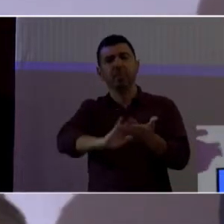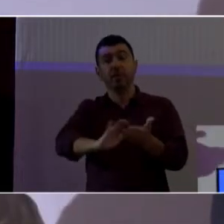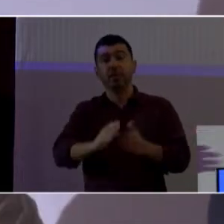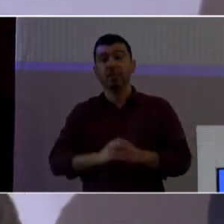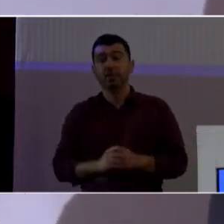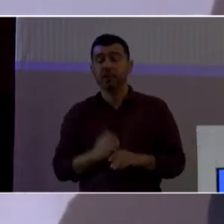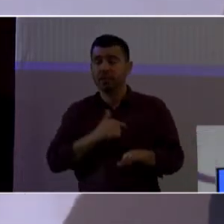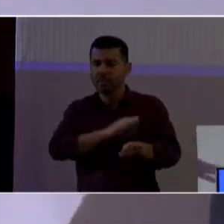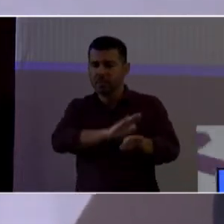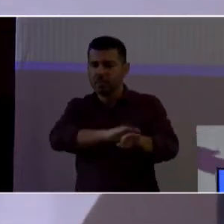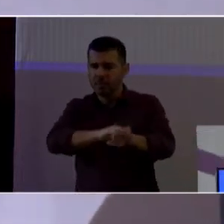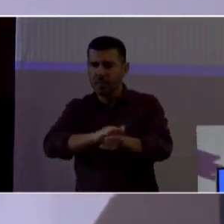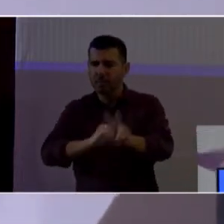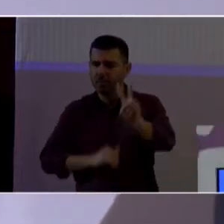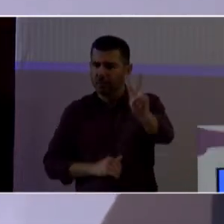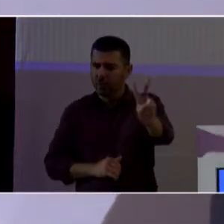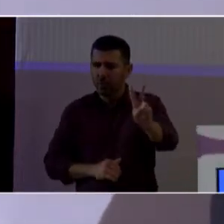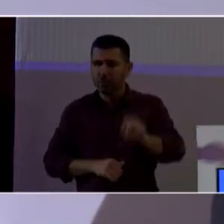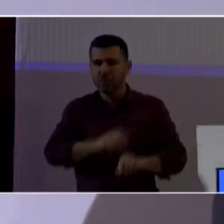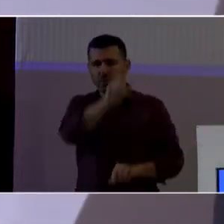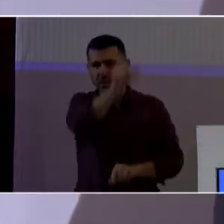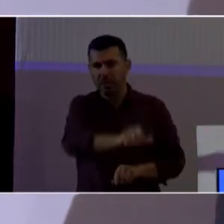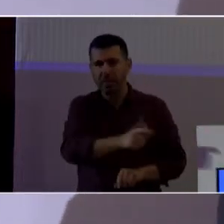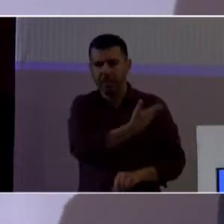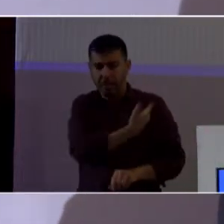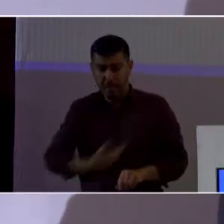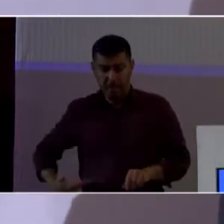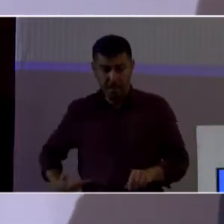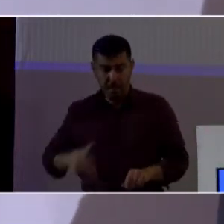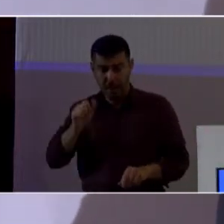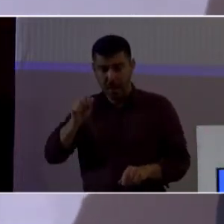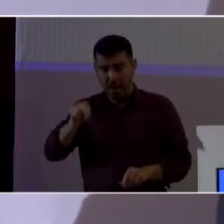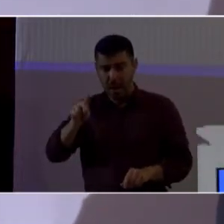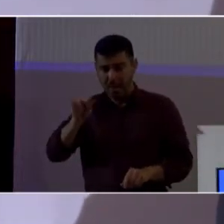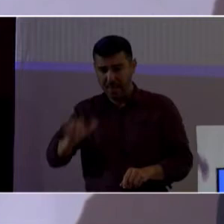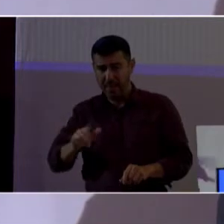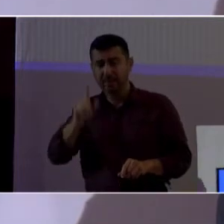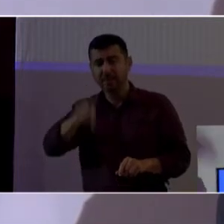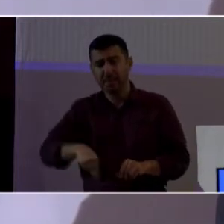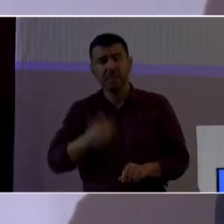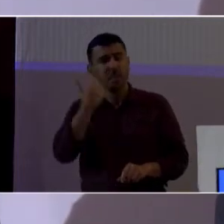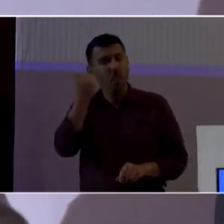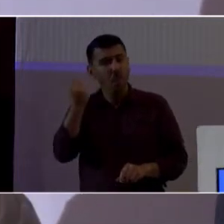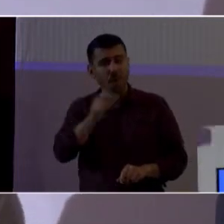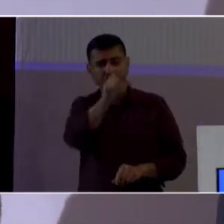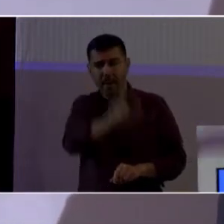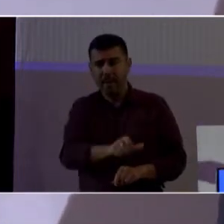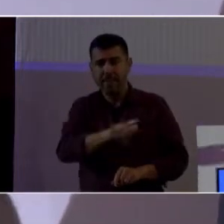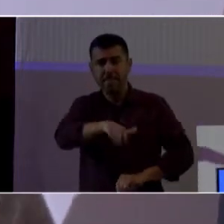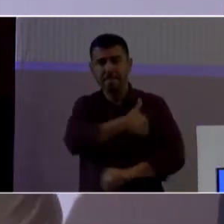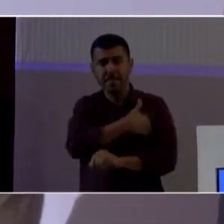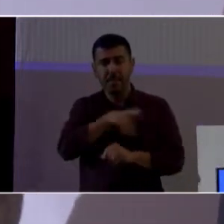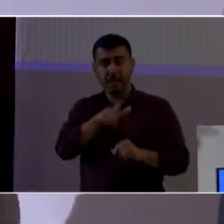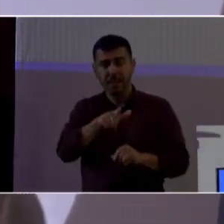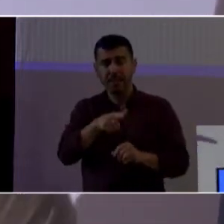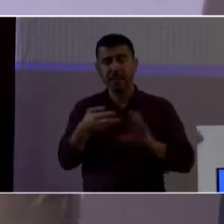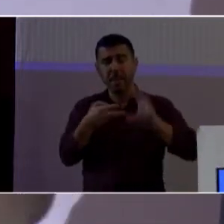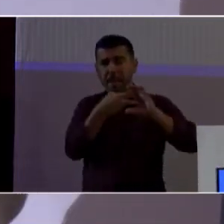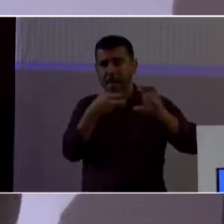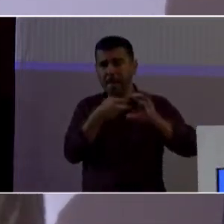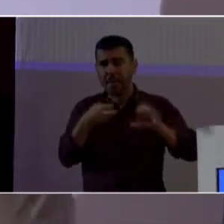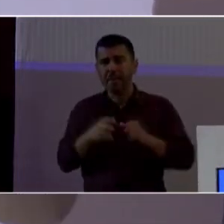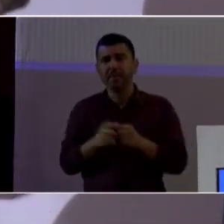dos, al presidente de la ANDI y a la ministra de Minas y Energía, que inventemos,